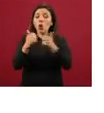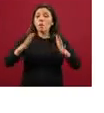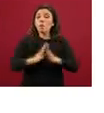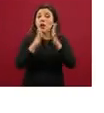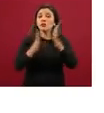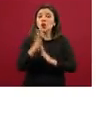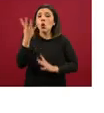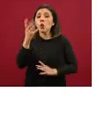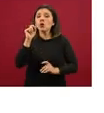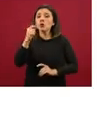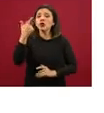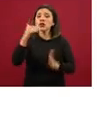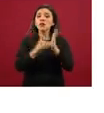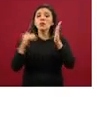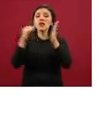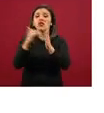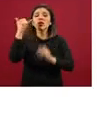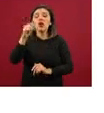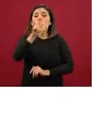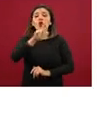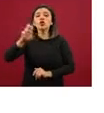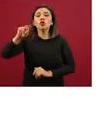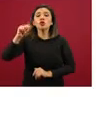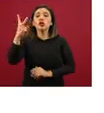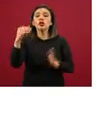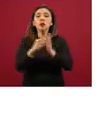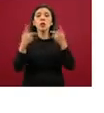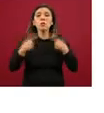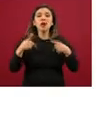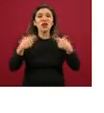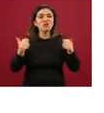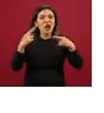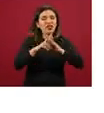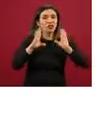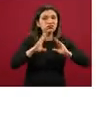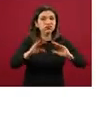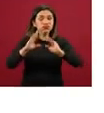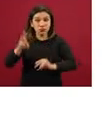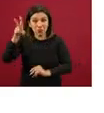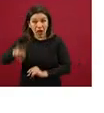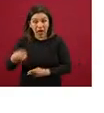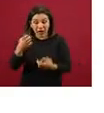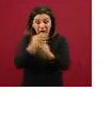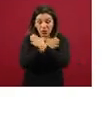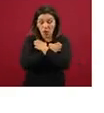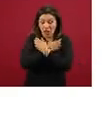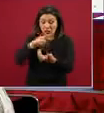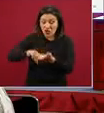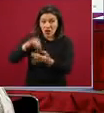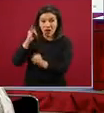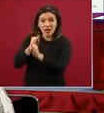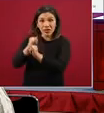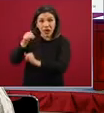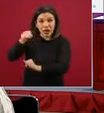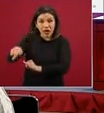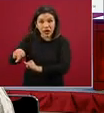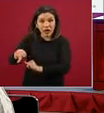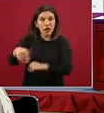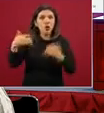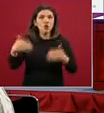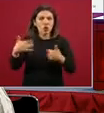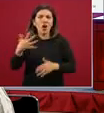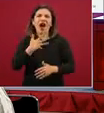de 882,000 figuras educativas. La educación digital